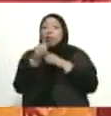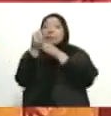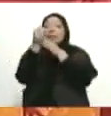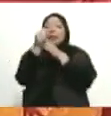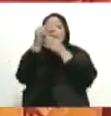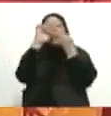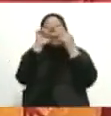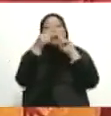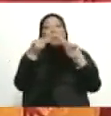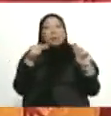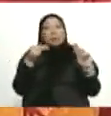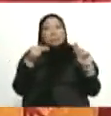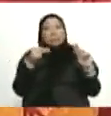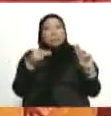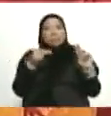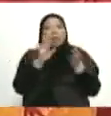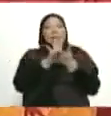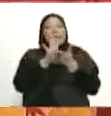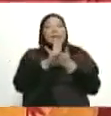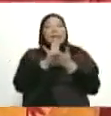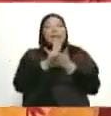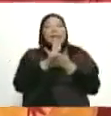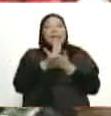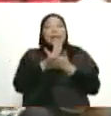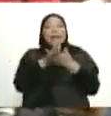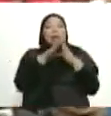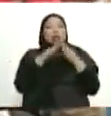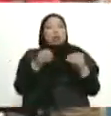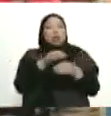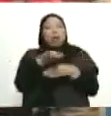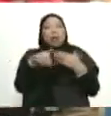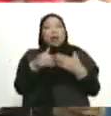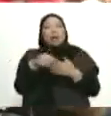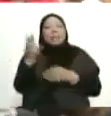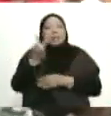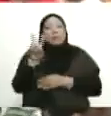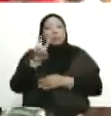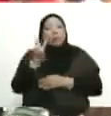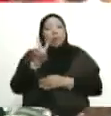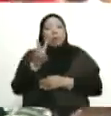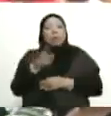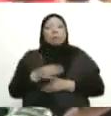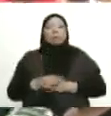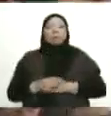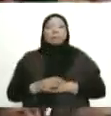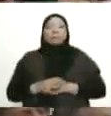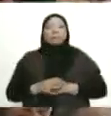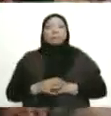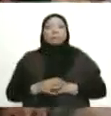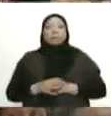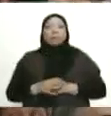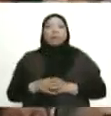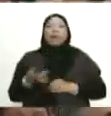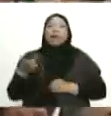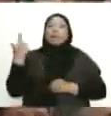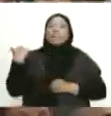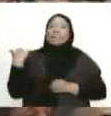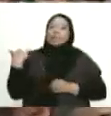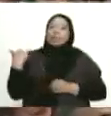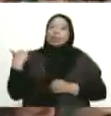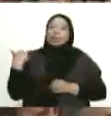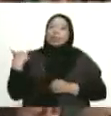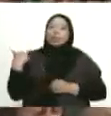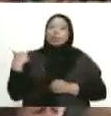nacional tranquilidad absoluta. No nos van a perturbar. Ahora, si mañana viene por ahí